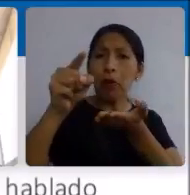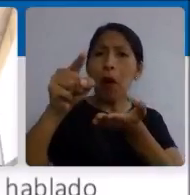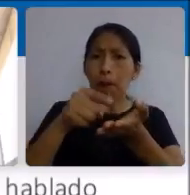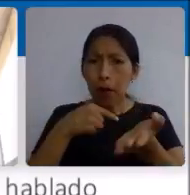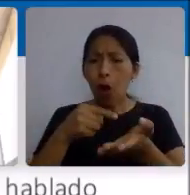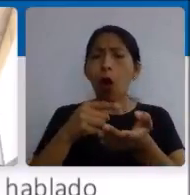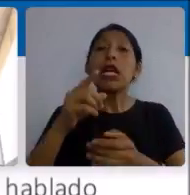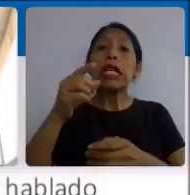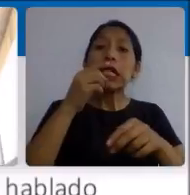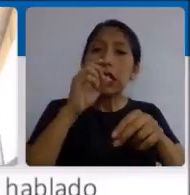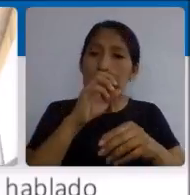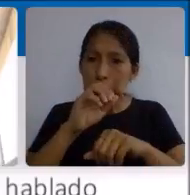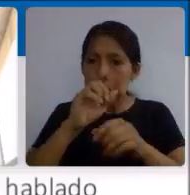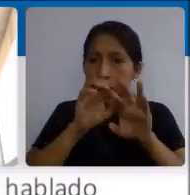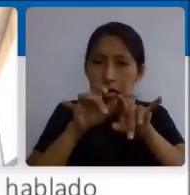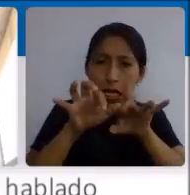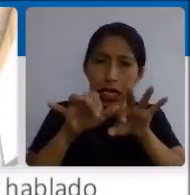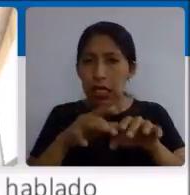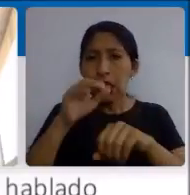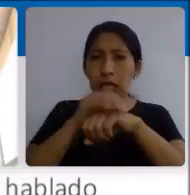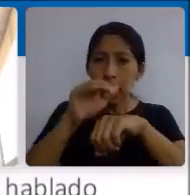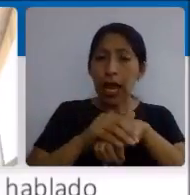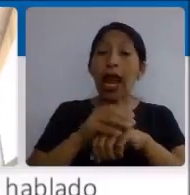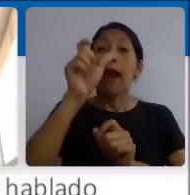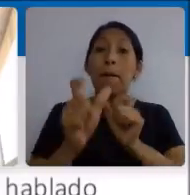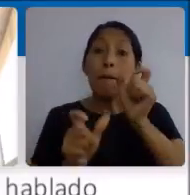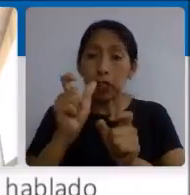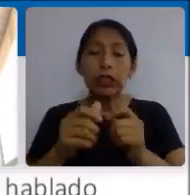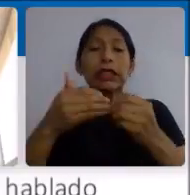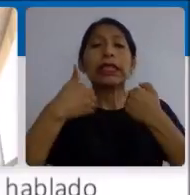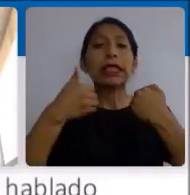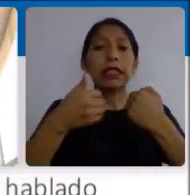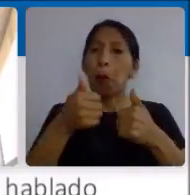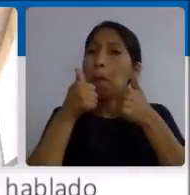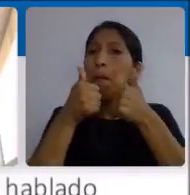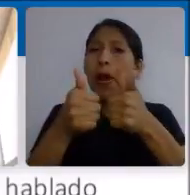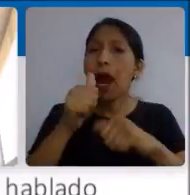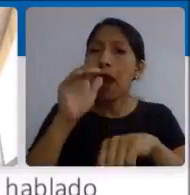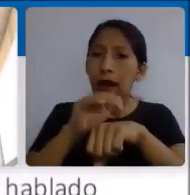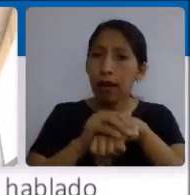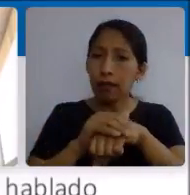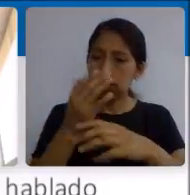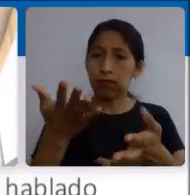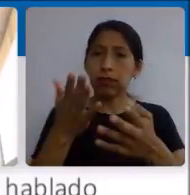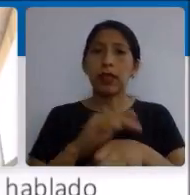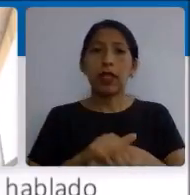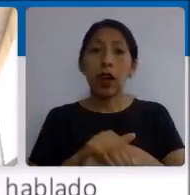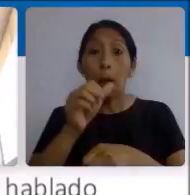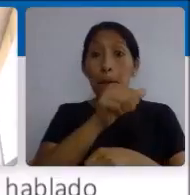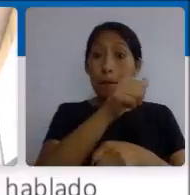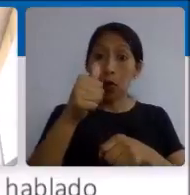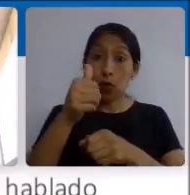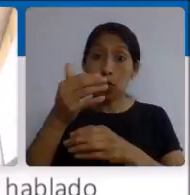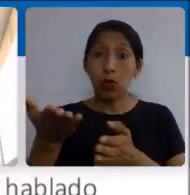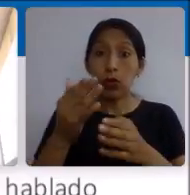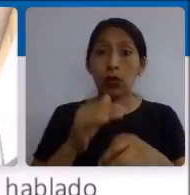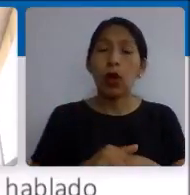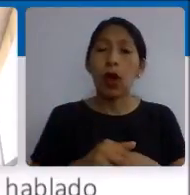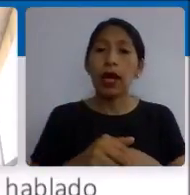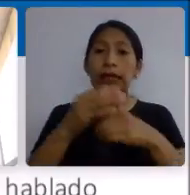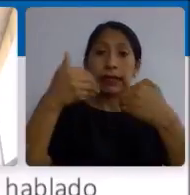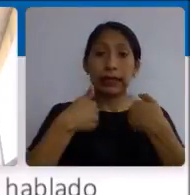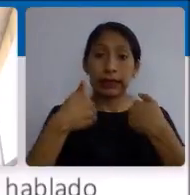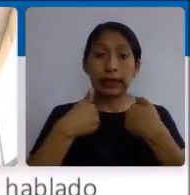la persona que se vaya a encargar del mercado que tenga un buen manejo de idioma. Por otro lado, es tener una